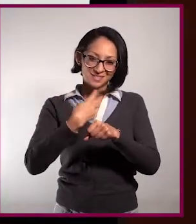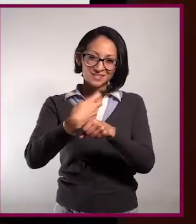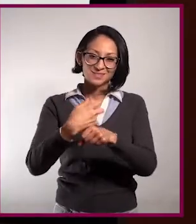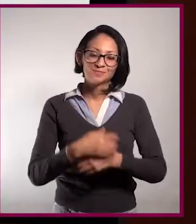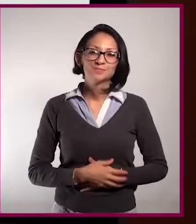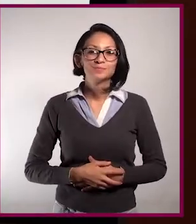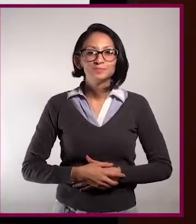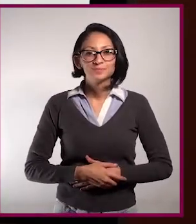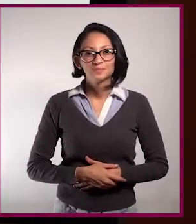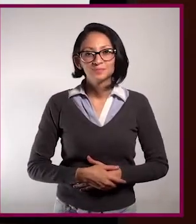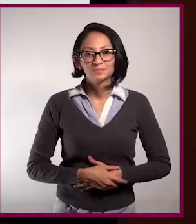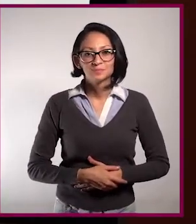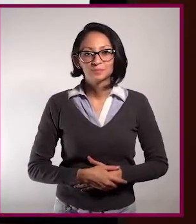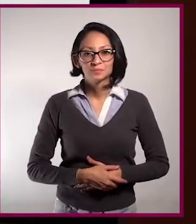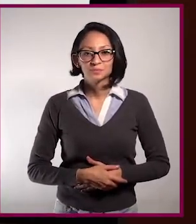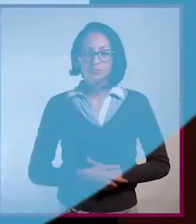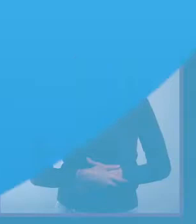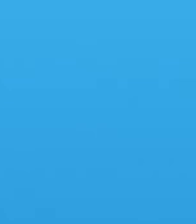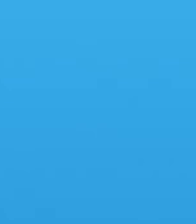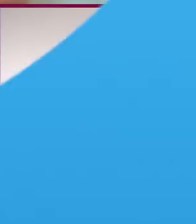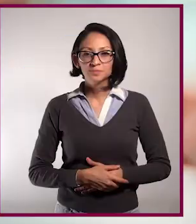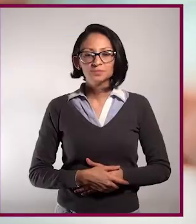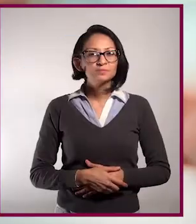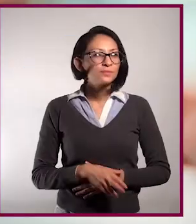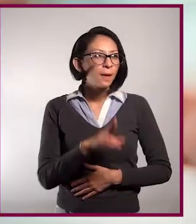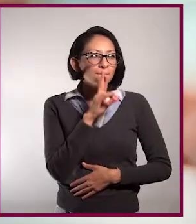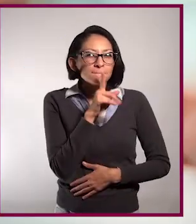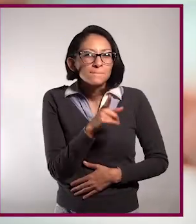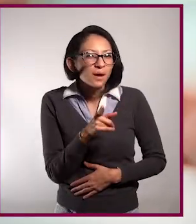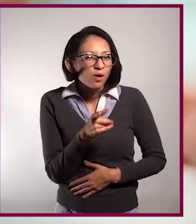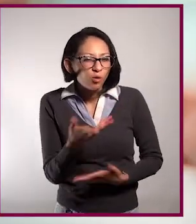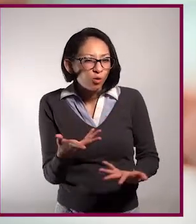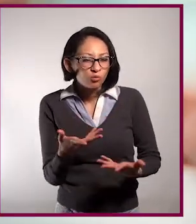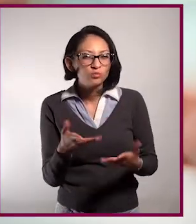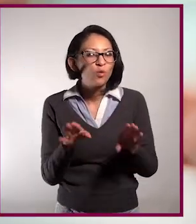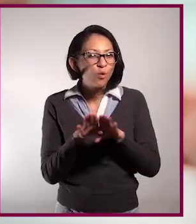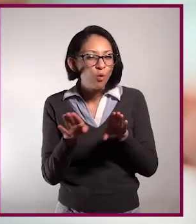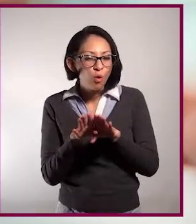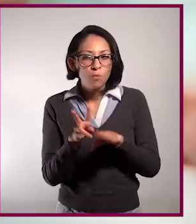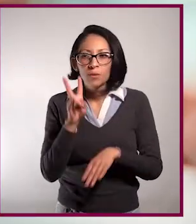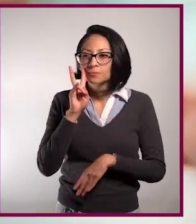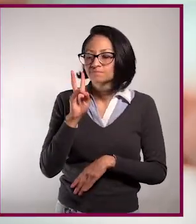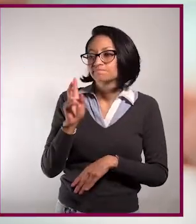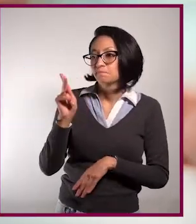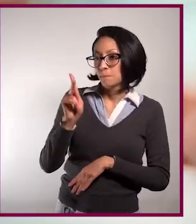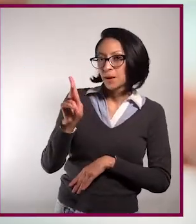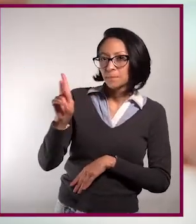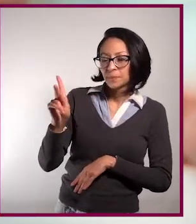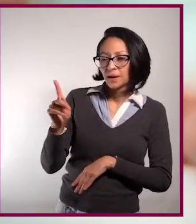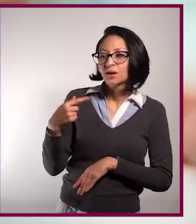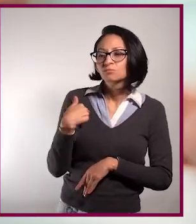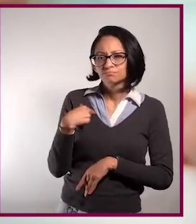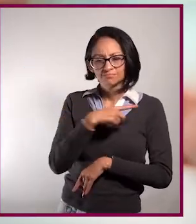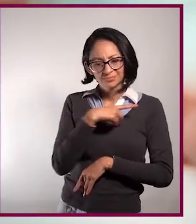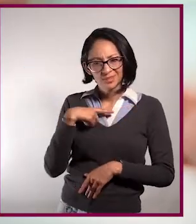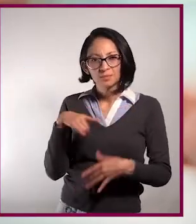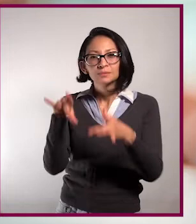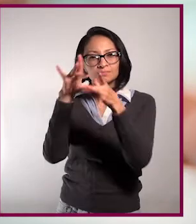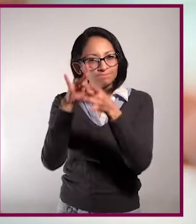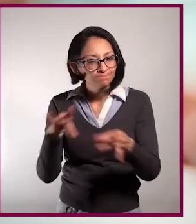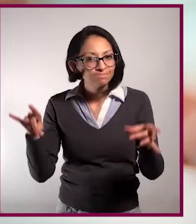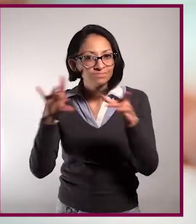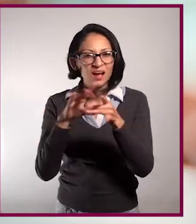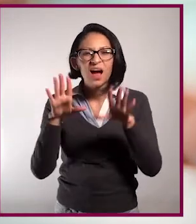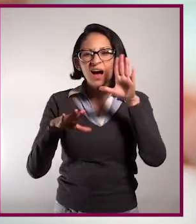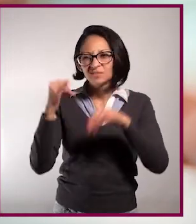es, gracias por la invitación. La mejor manera de ver con naturalidad la menstruación es hablando de ella y rompiendo